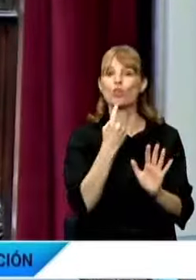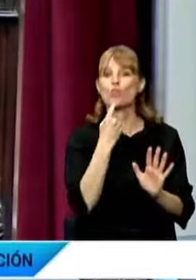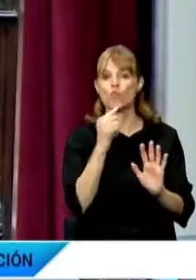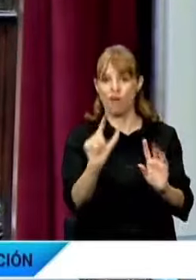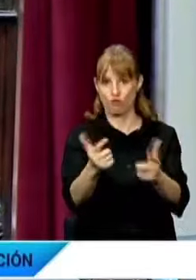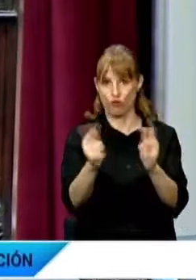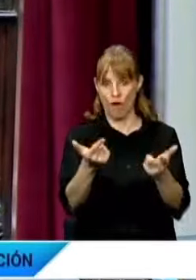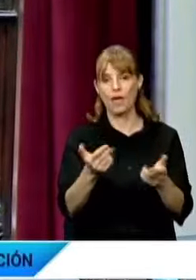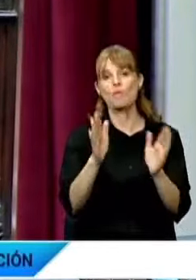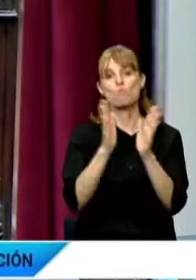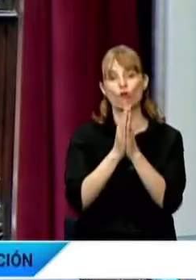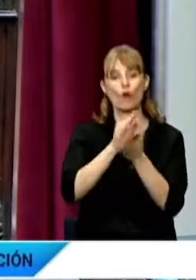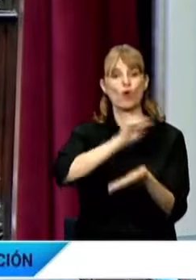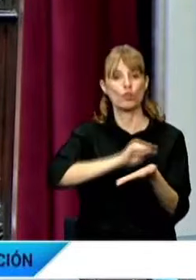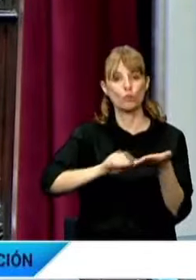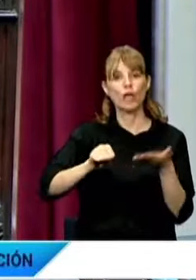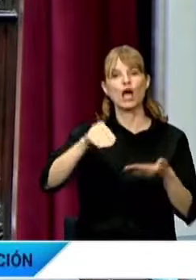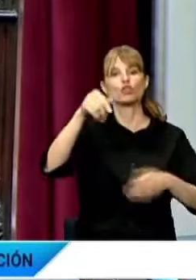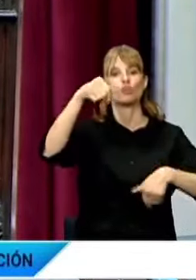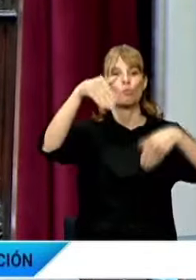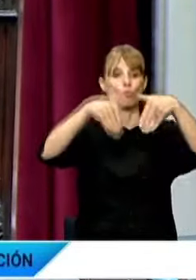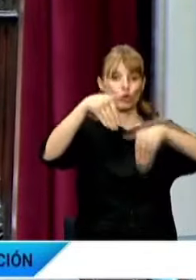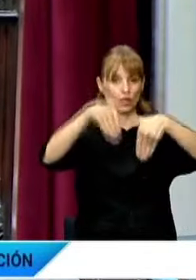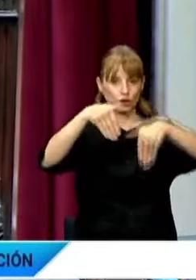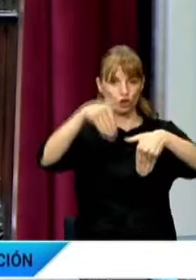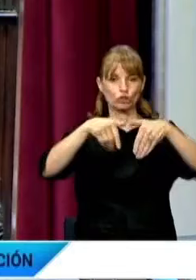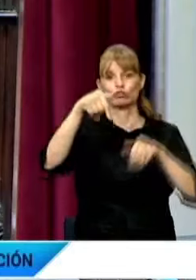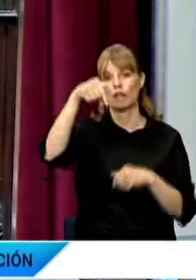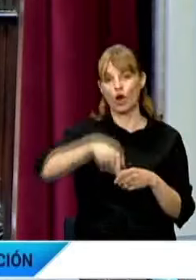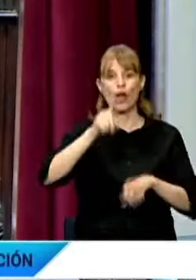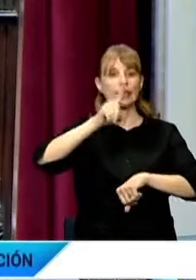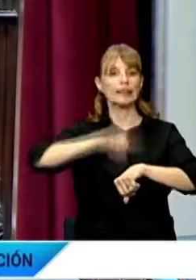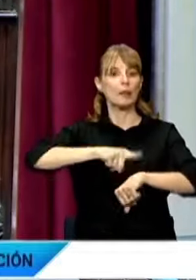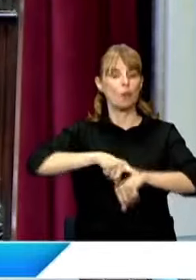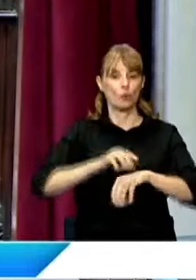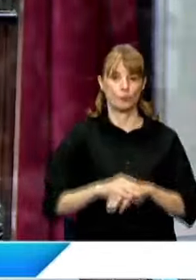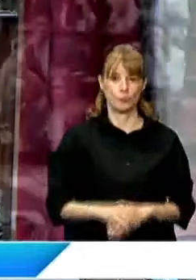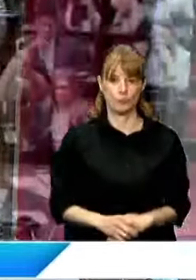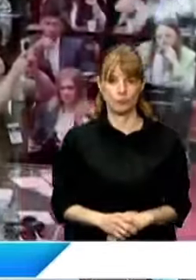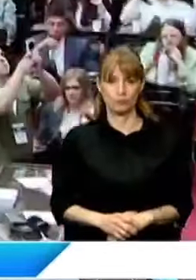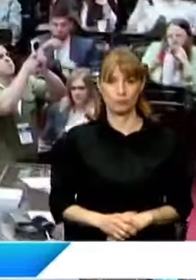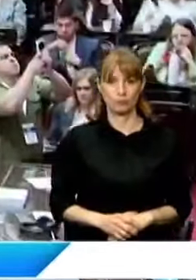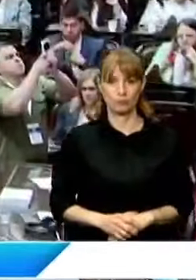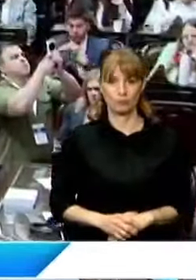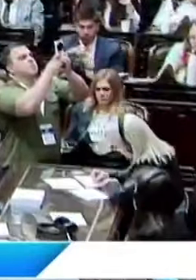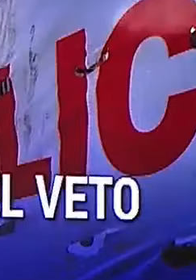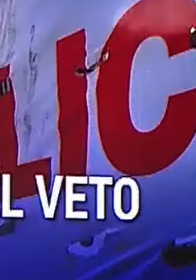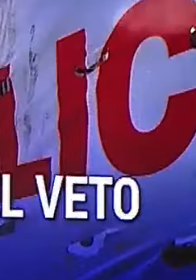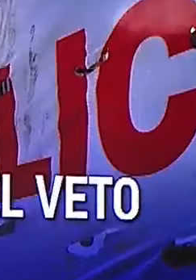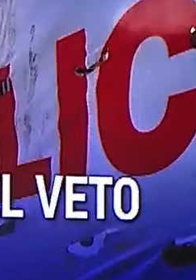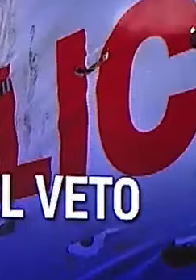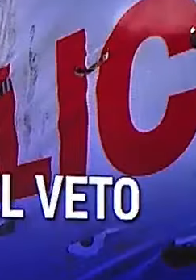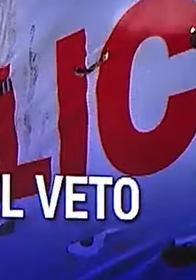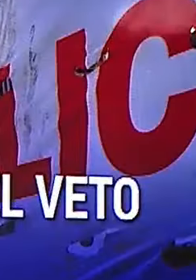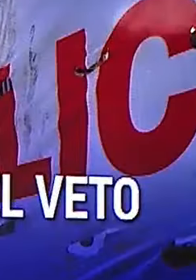decíamos que quien negoció con Jalil, según comentan en Casa Rosada, fue Lule Menem. uno de los tres hombres que estuvo negociando, cuatro en realidad, que